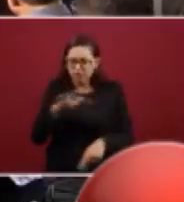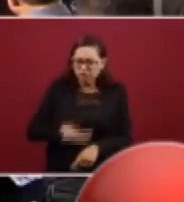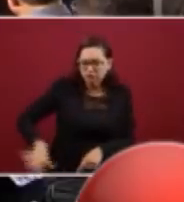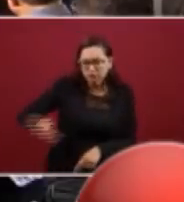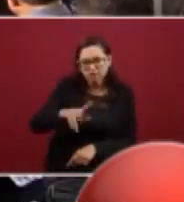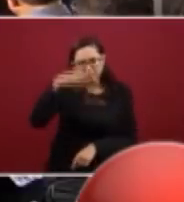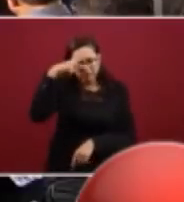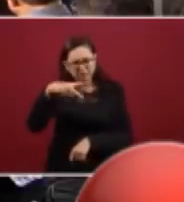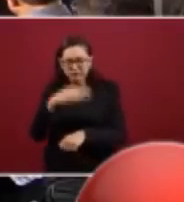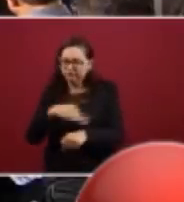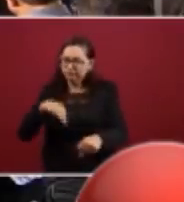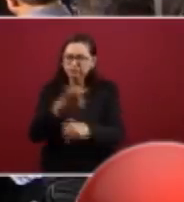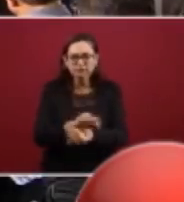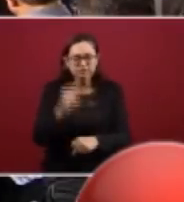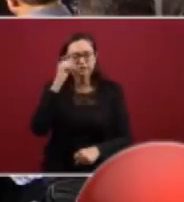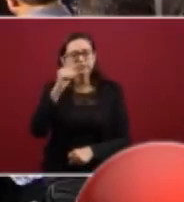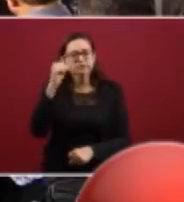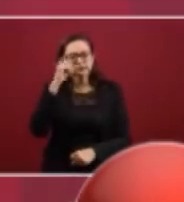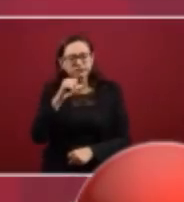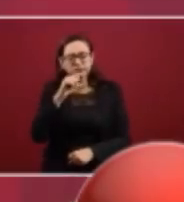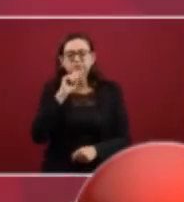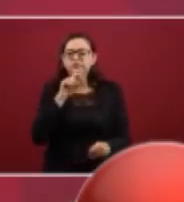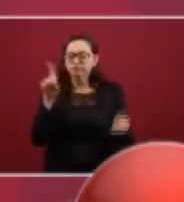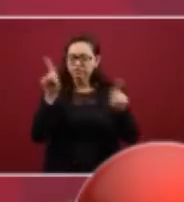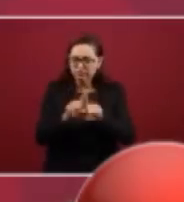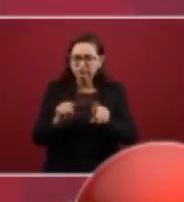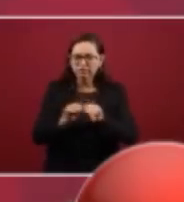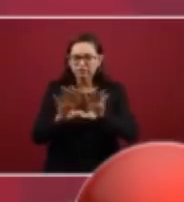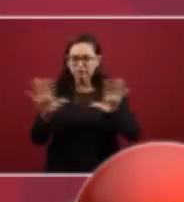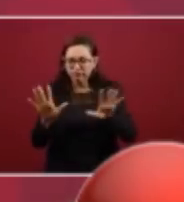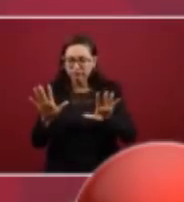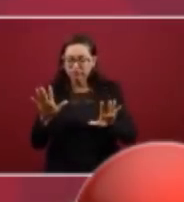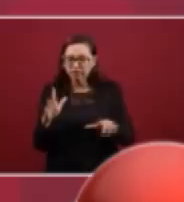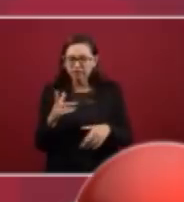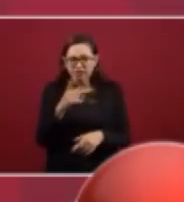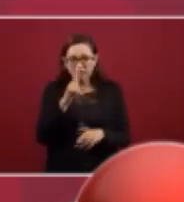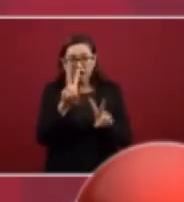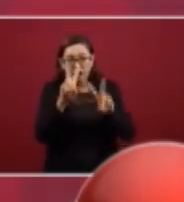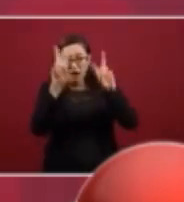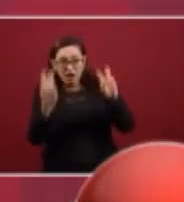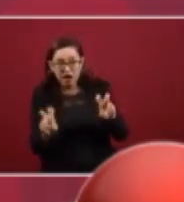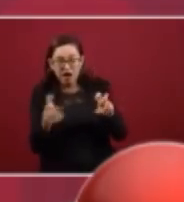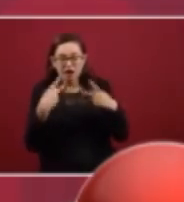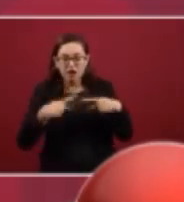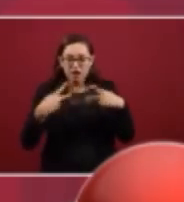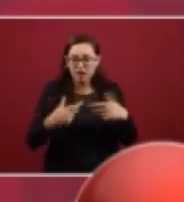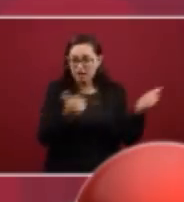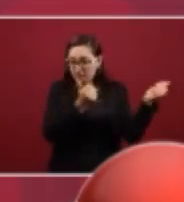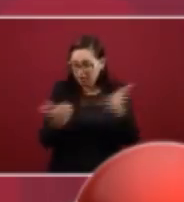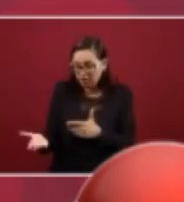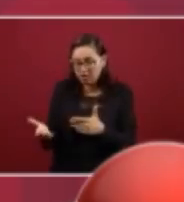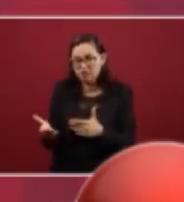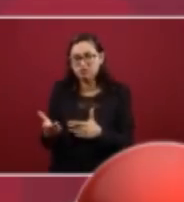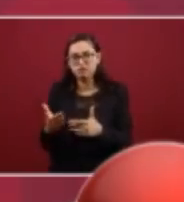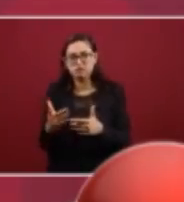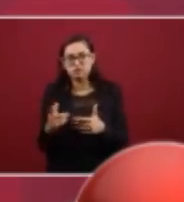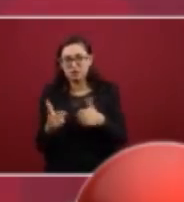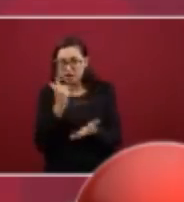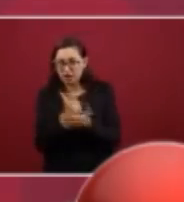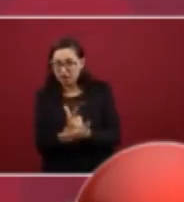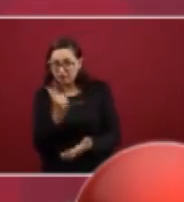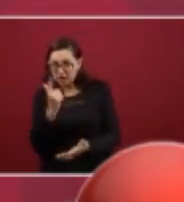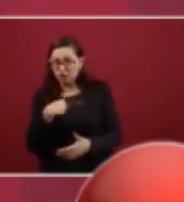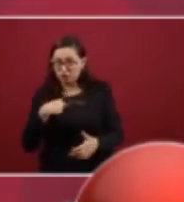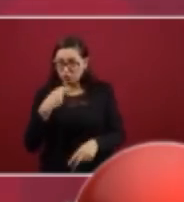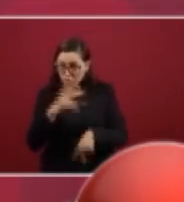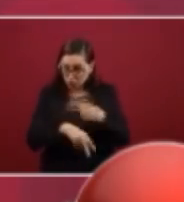Y por supuesto, si es necesario en las próximas semanas respecto a las deportaciones, pues ahí estaremos también. Eso vamos a ver